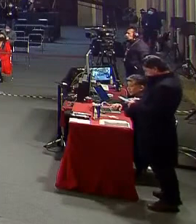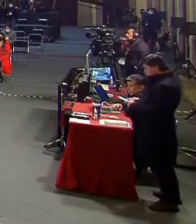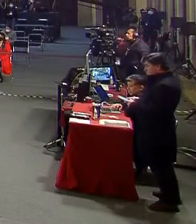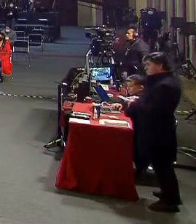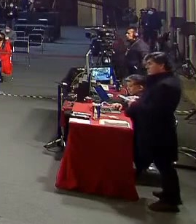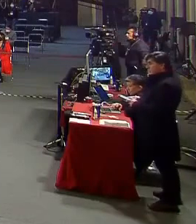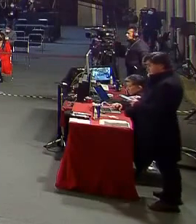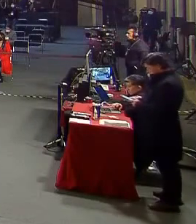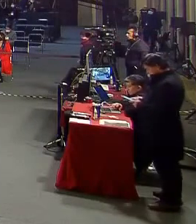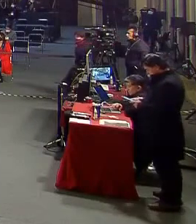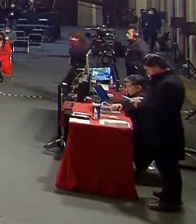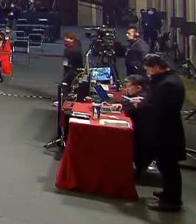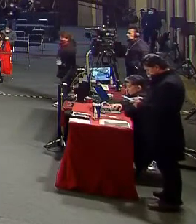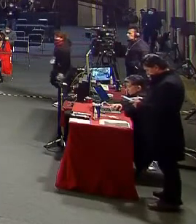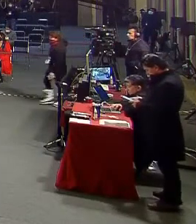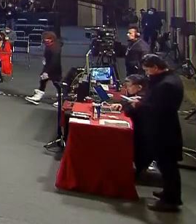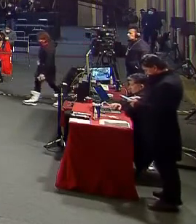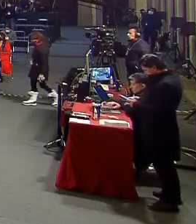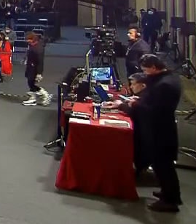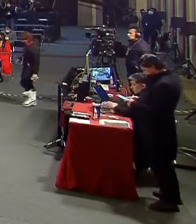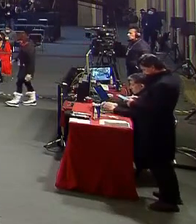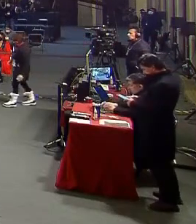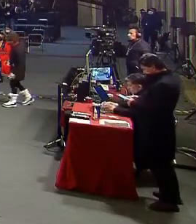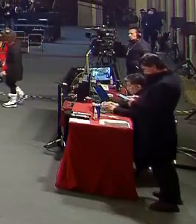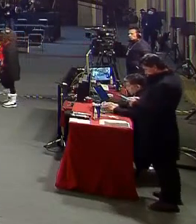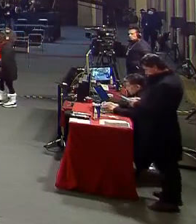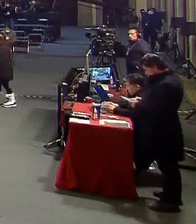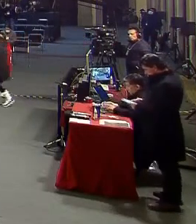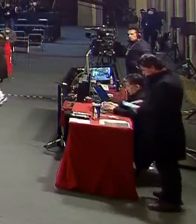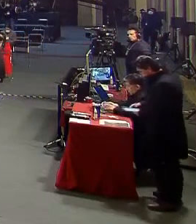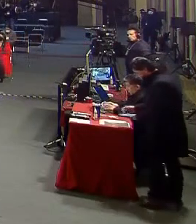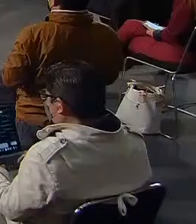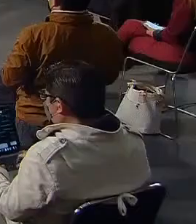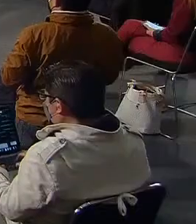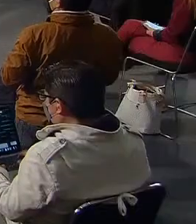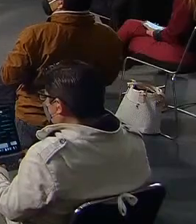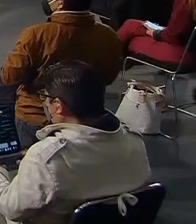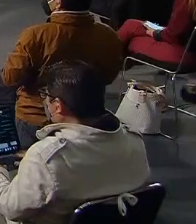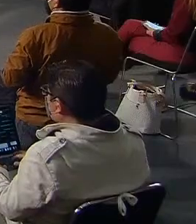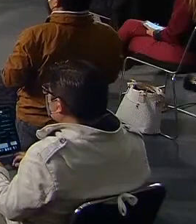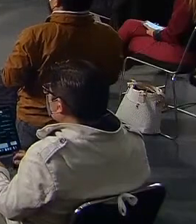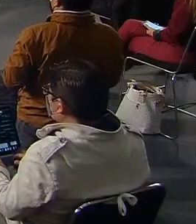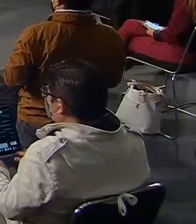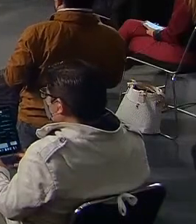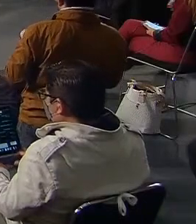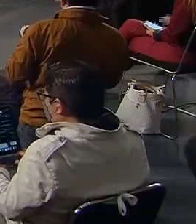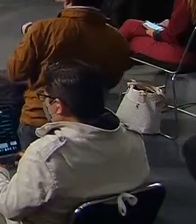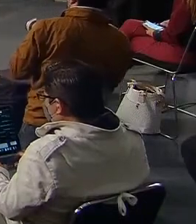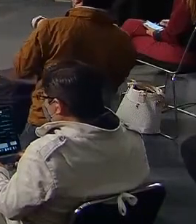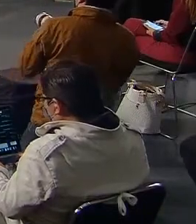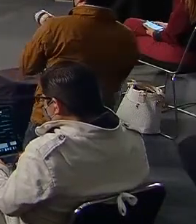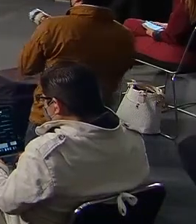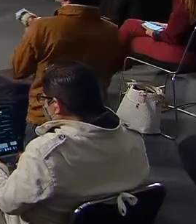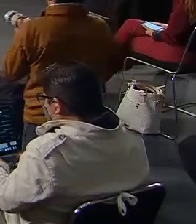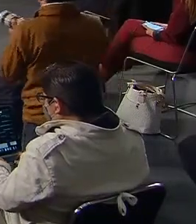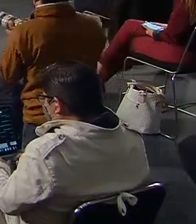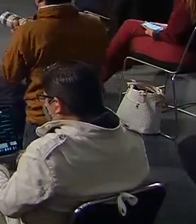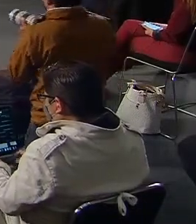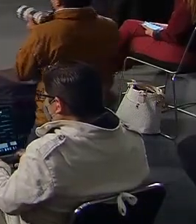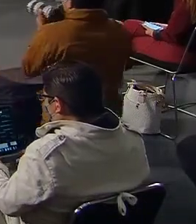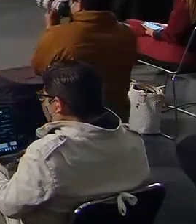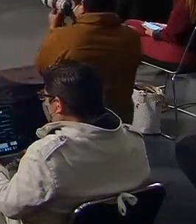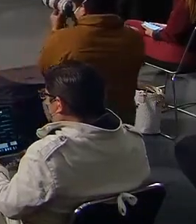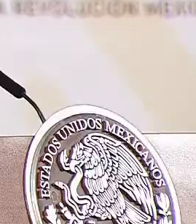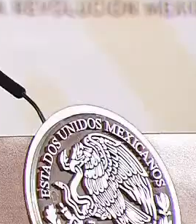viene, ¿sí? Que nos los explique qué pasó. Y que de una vez